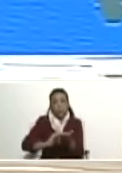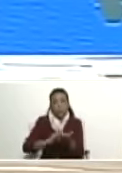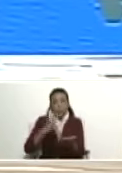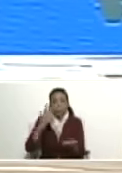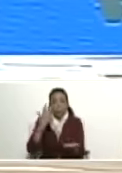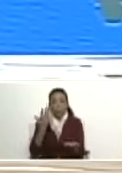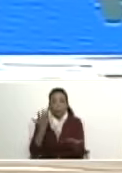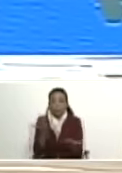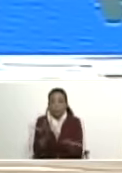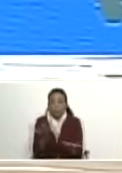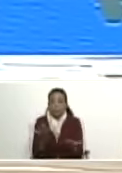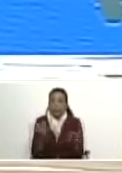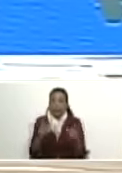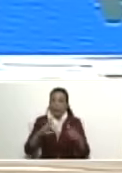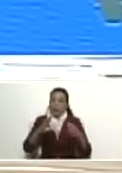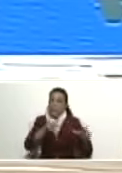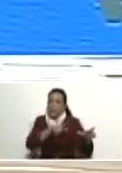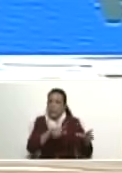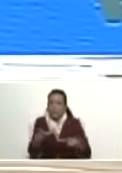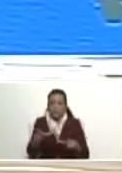de una solución definitiva,